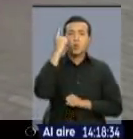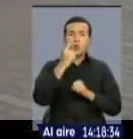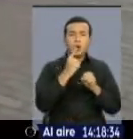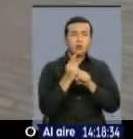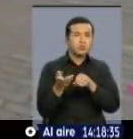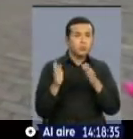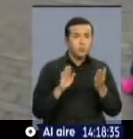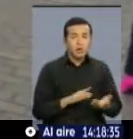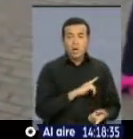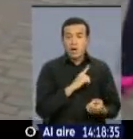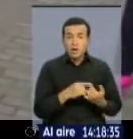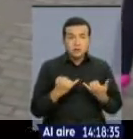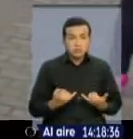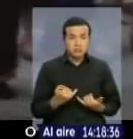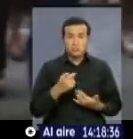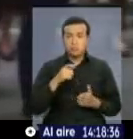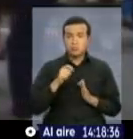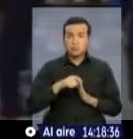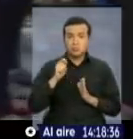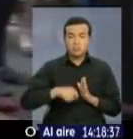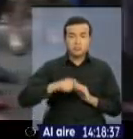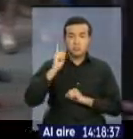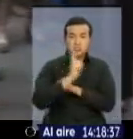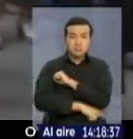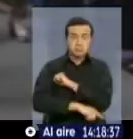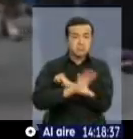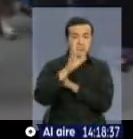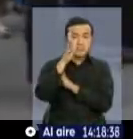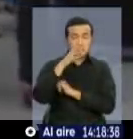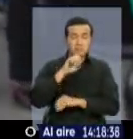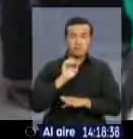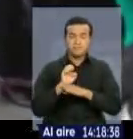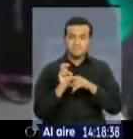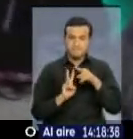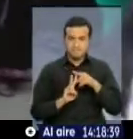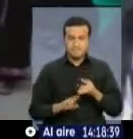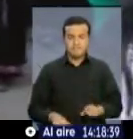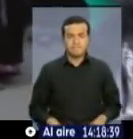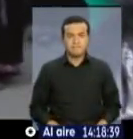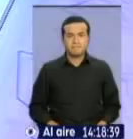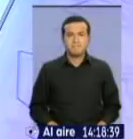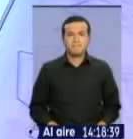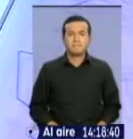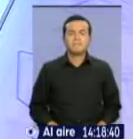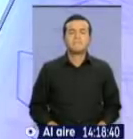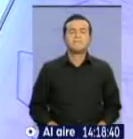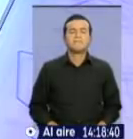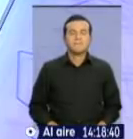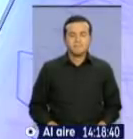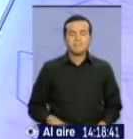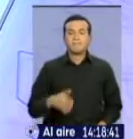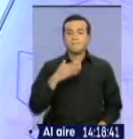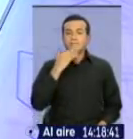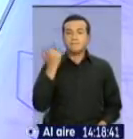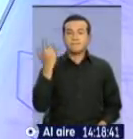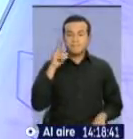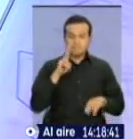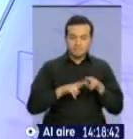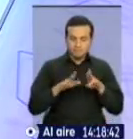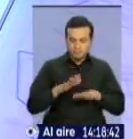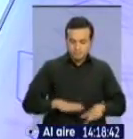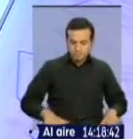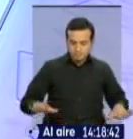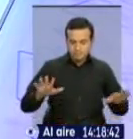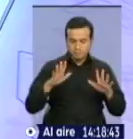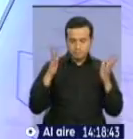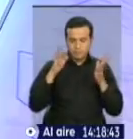trágica muerte aún no hay sentencias. Desde Zamora Chinchipe, Marbelline Toledo, Ecuador TV. El mejoramiento en la infraestructura vial